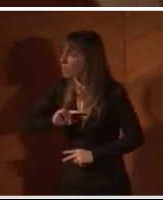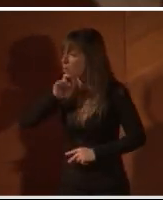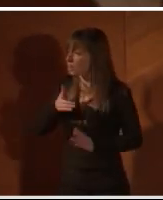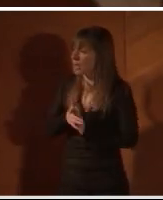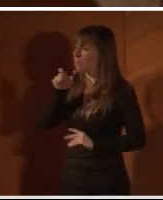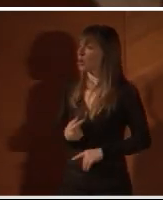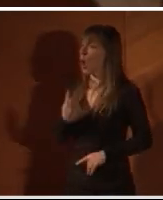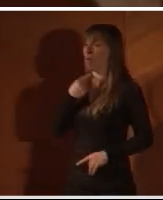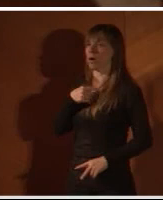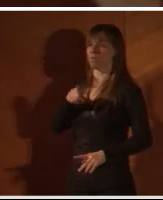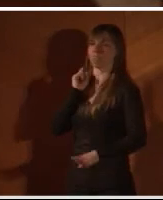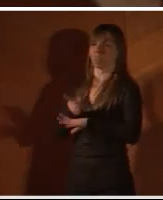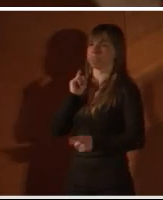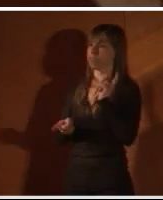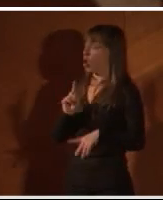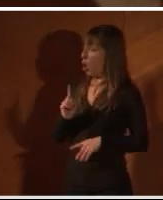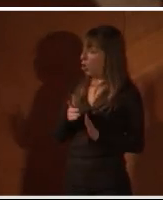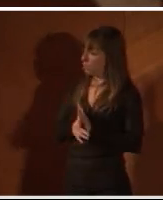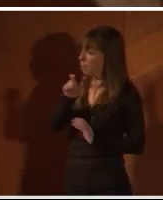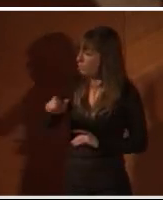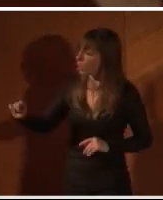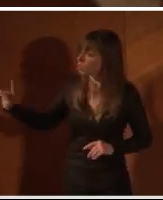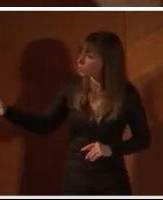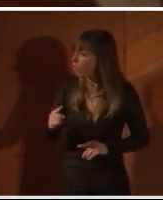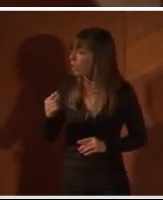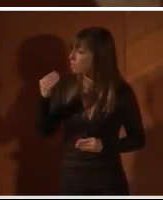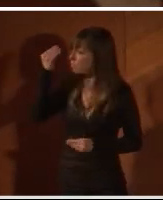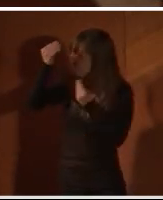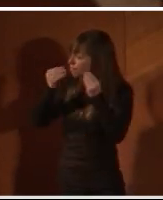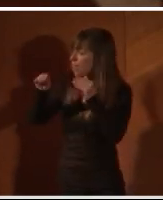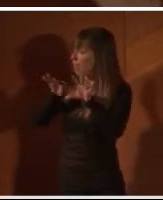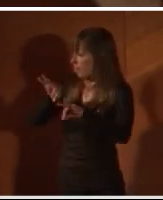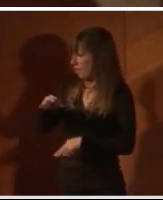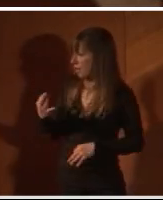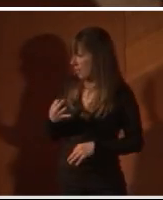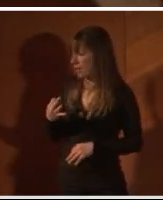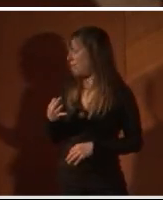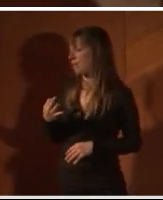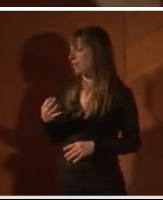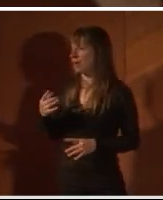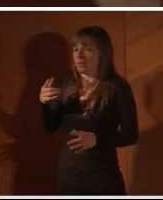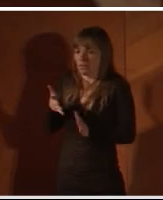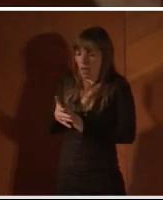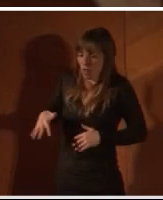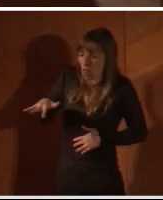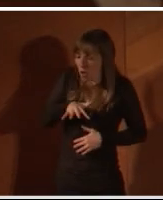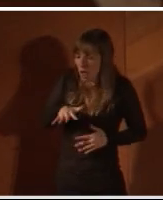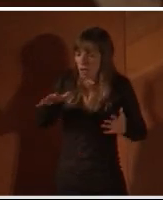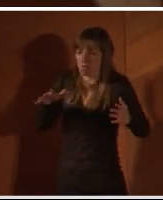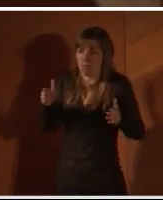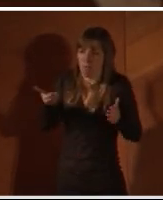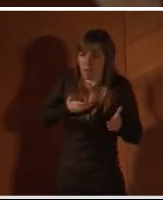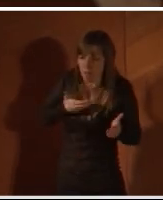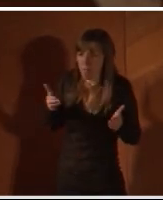persona o de un gobierno, sino que es decisión de todos y de todas el qué se hace en un municipio, en un cabildo, en una comunidad autónoma,